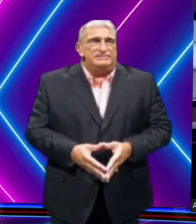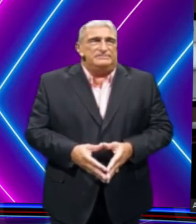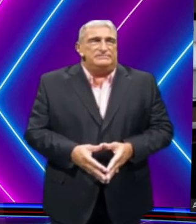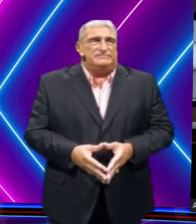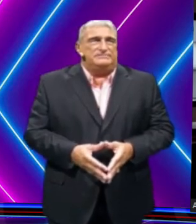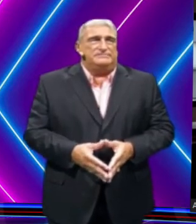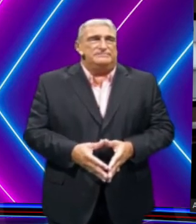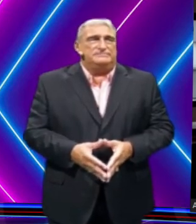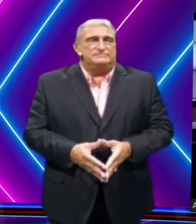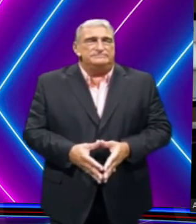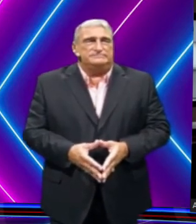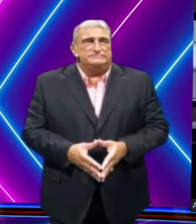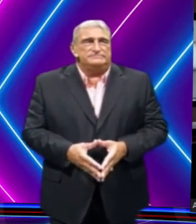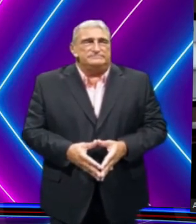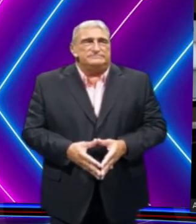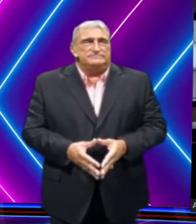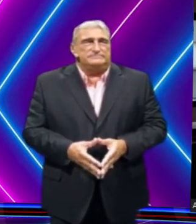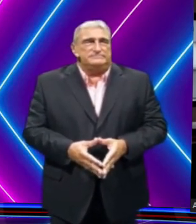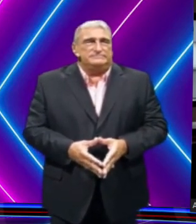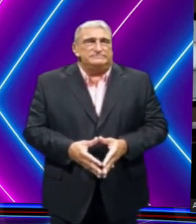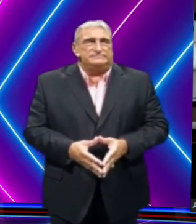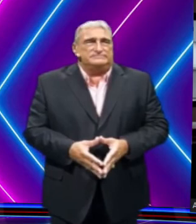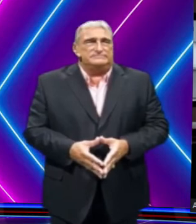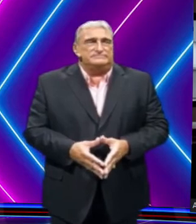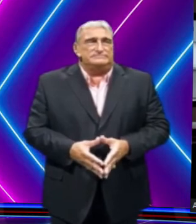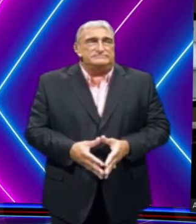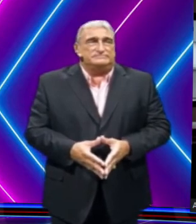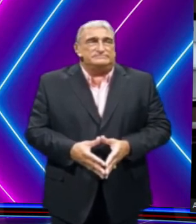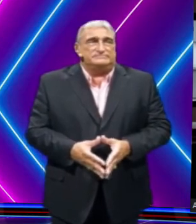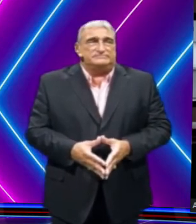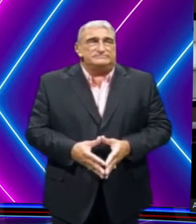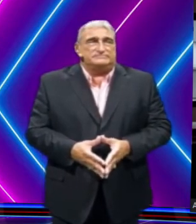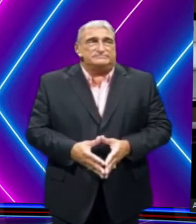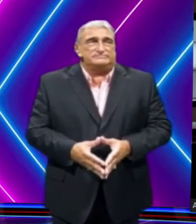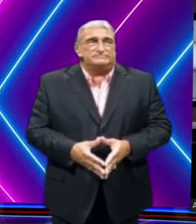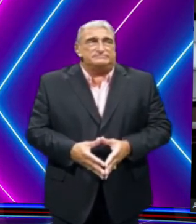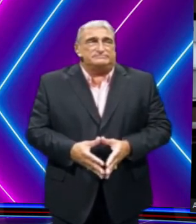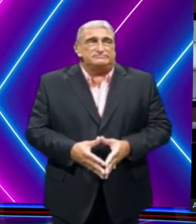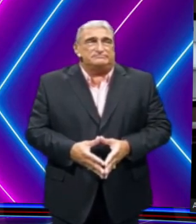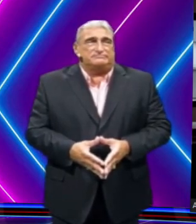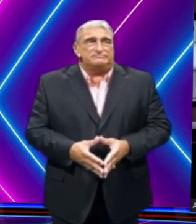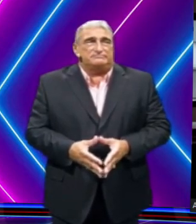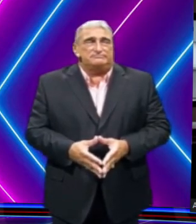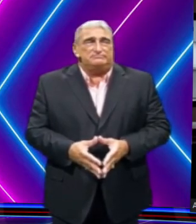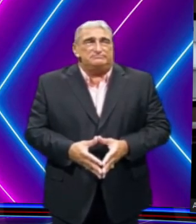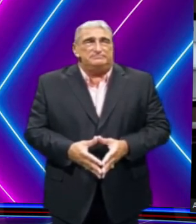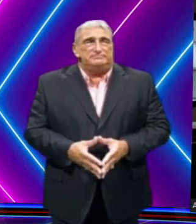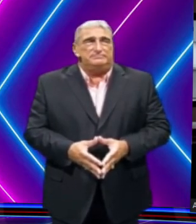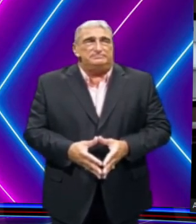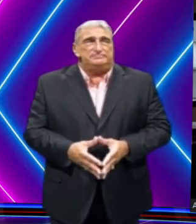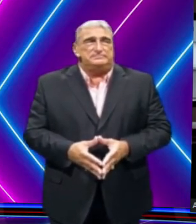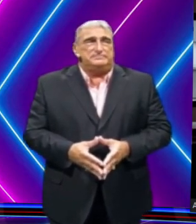juez, que es vitalicio, que vos llegás a juez, si se imagina lo que puede haber sido Rosati,